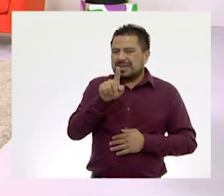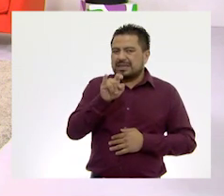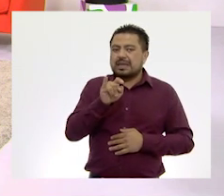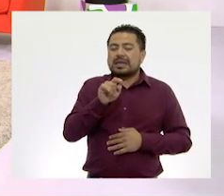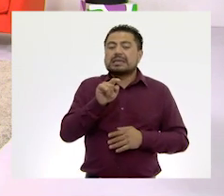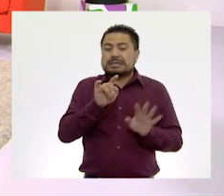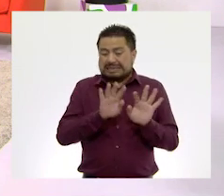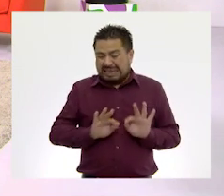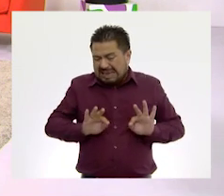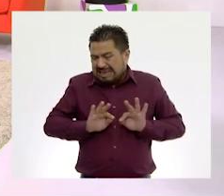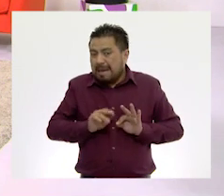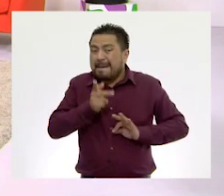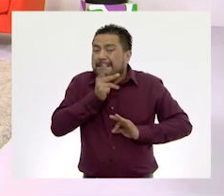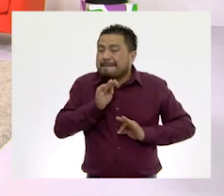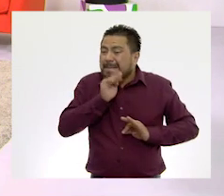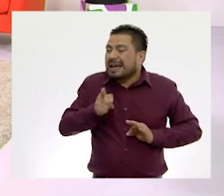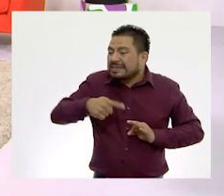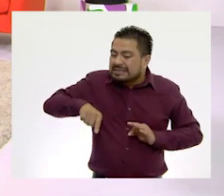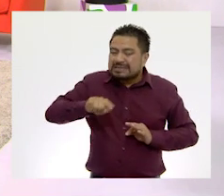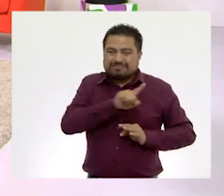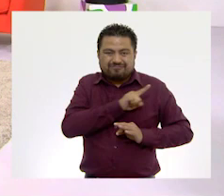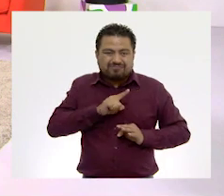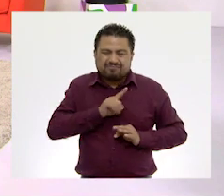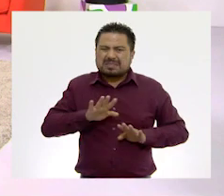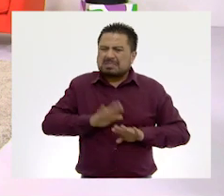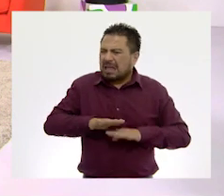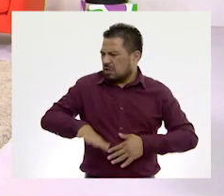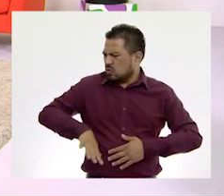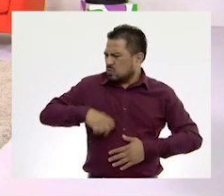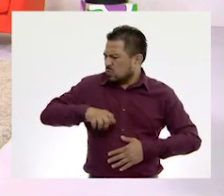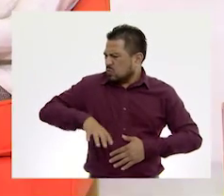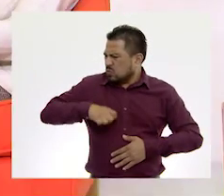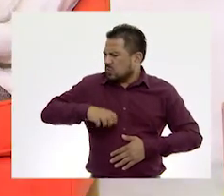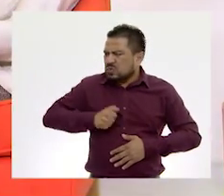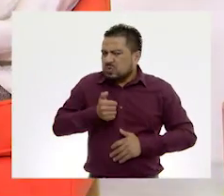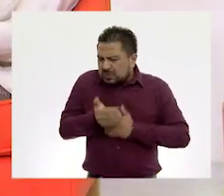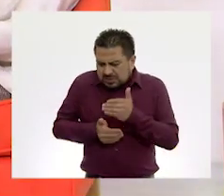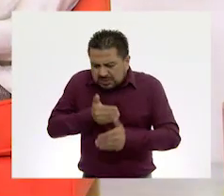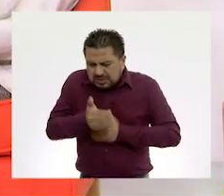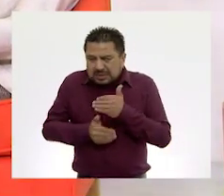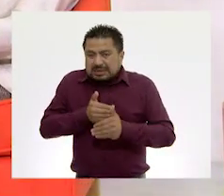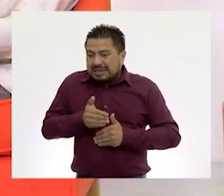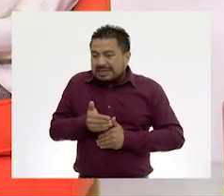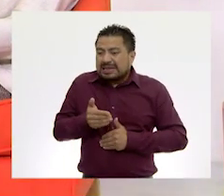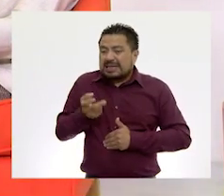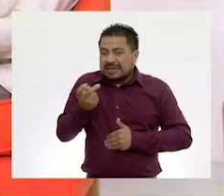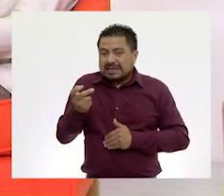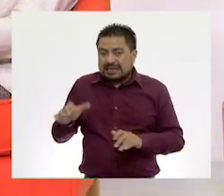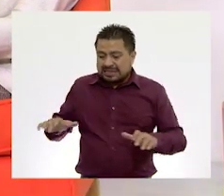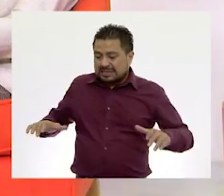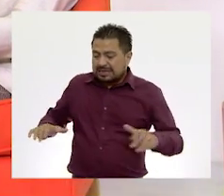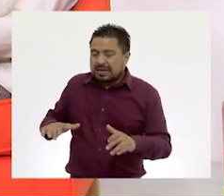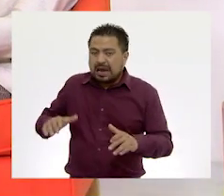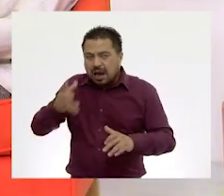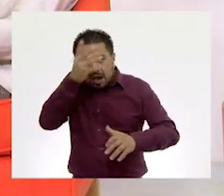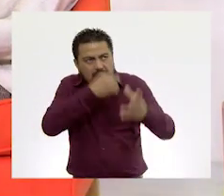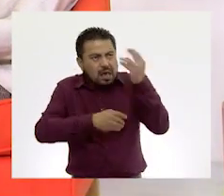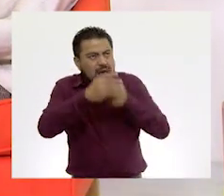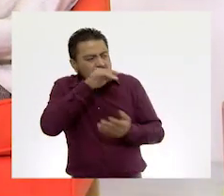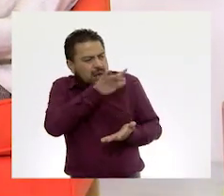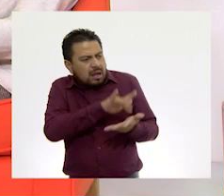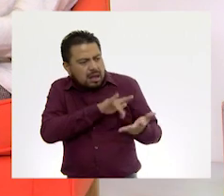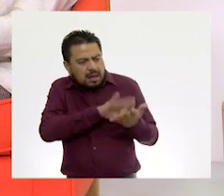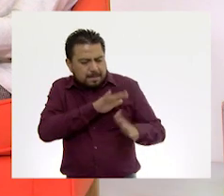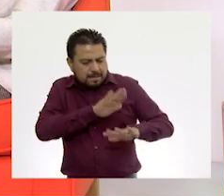los papás de esforzarse lo más que puedan en seguir progresando ellos mismos, en aprender la lengua de